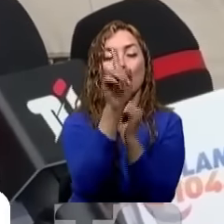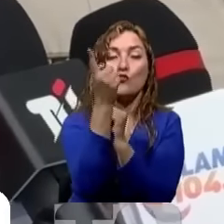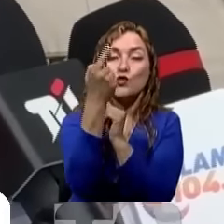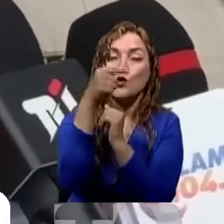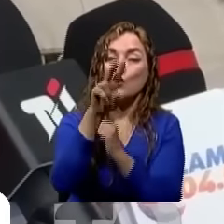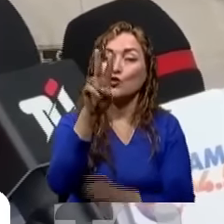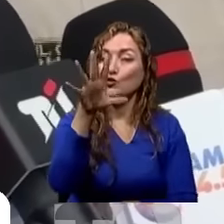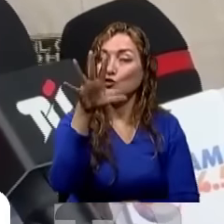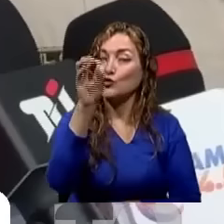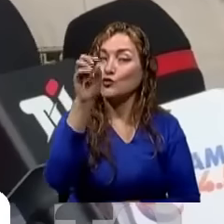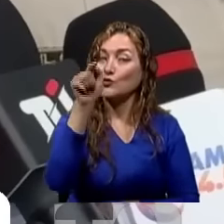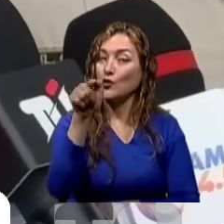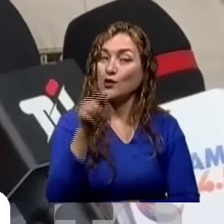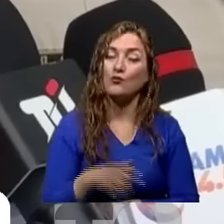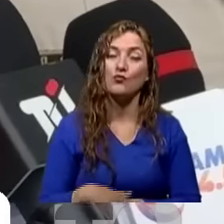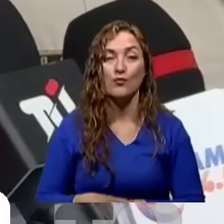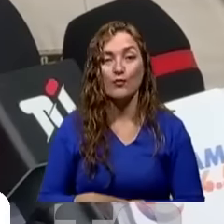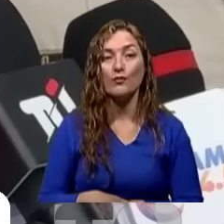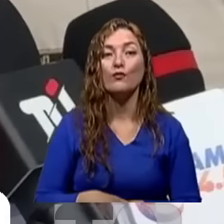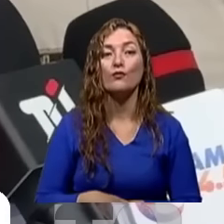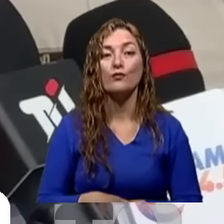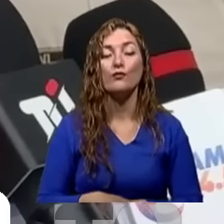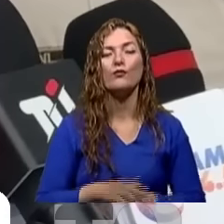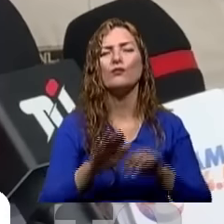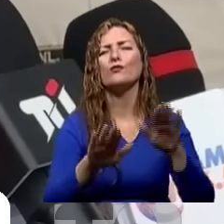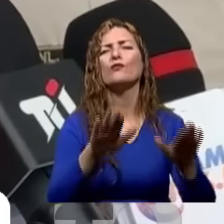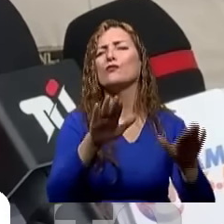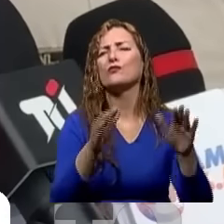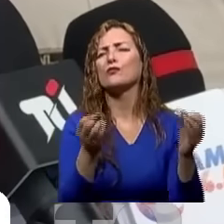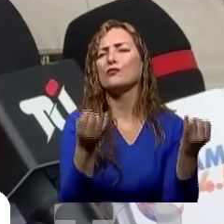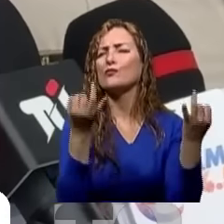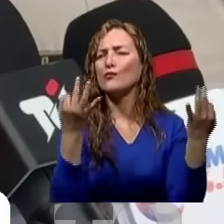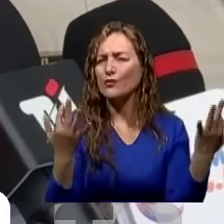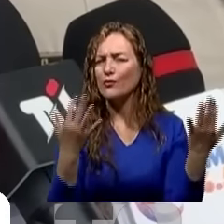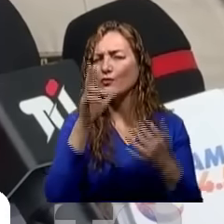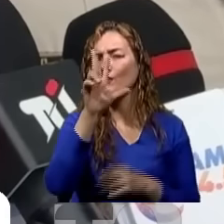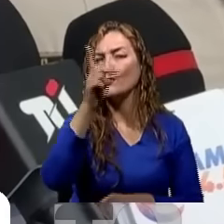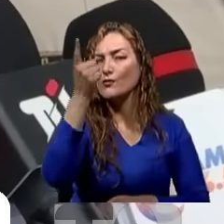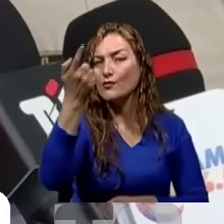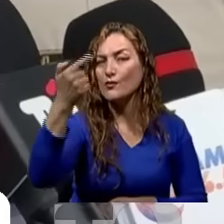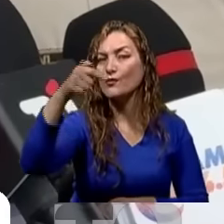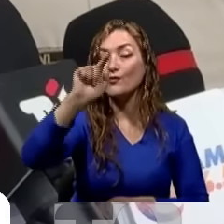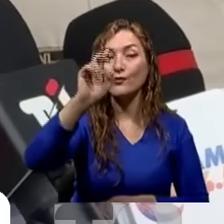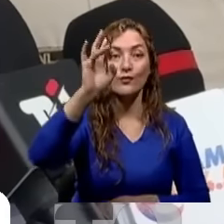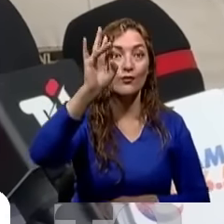1.250.000 dosis. Un aproximado de